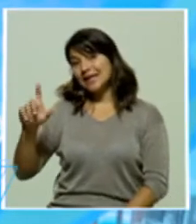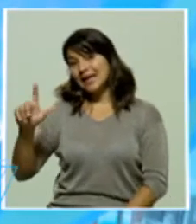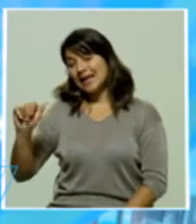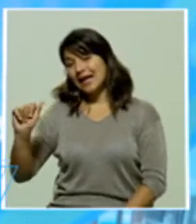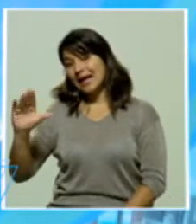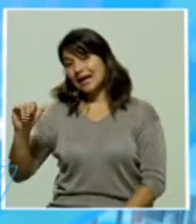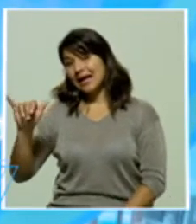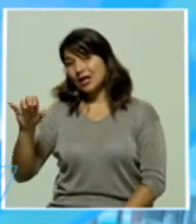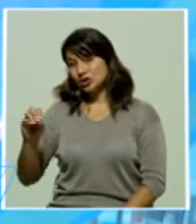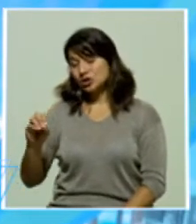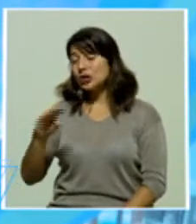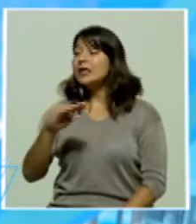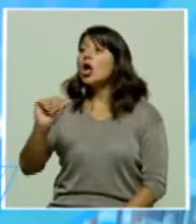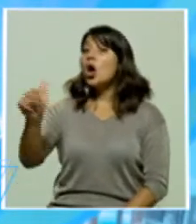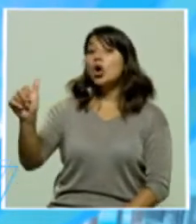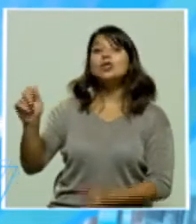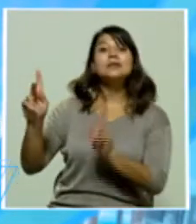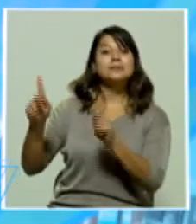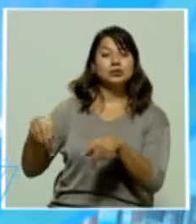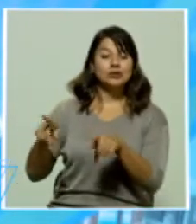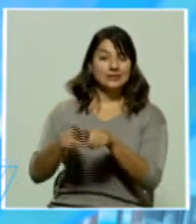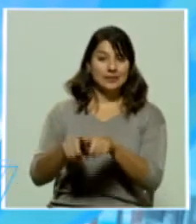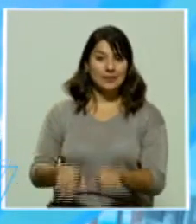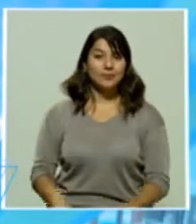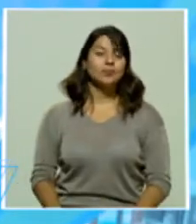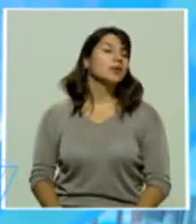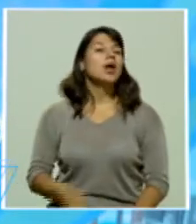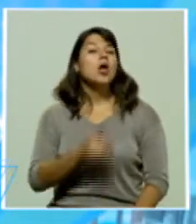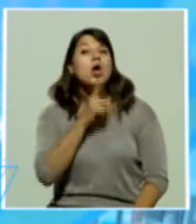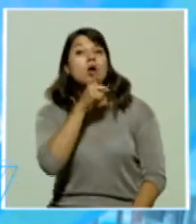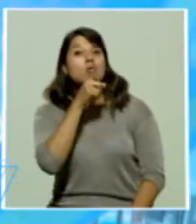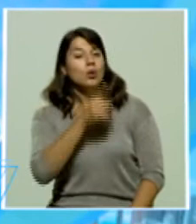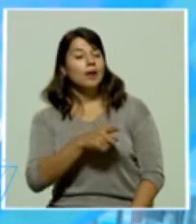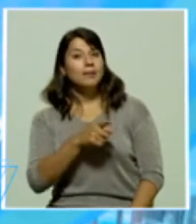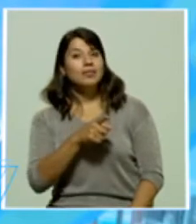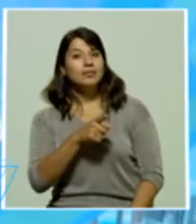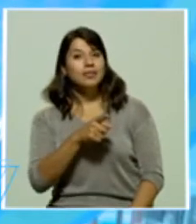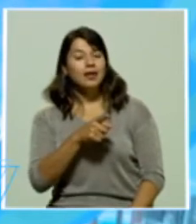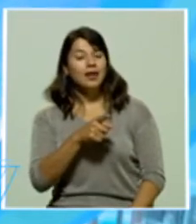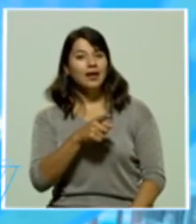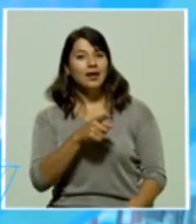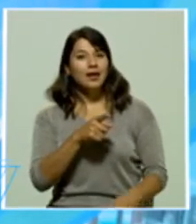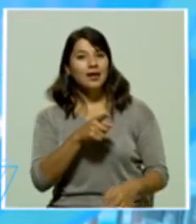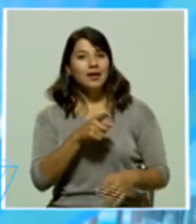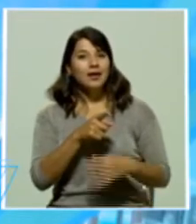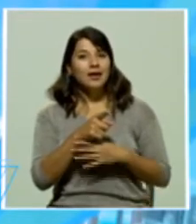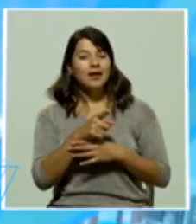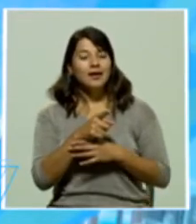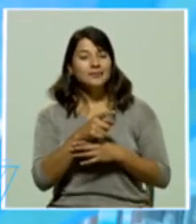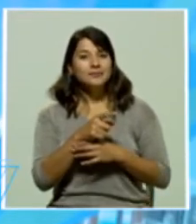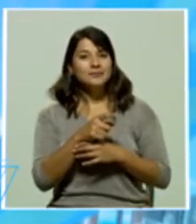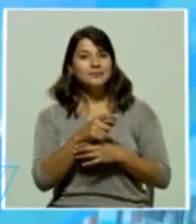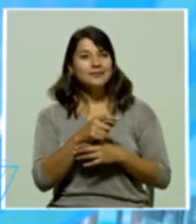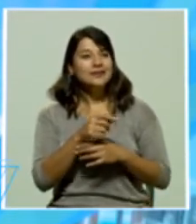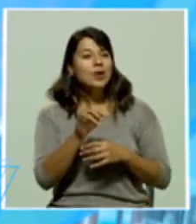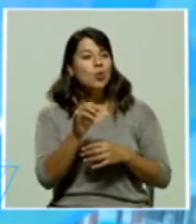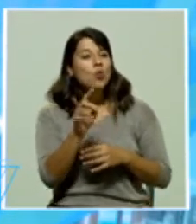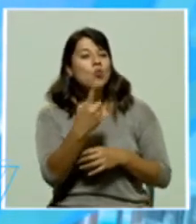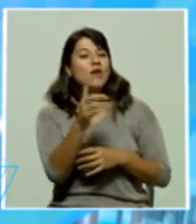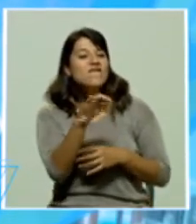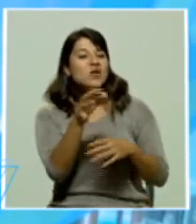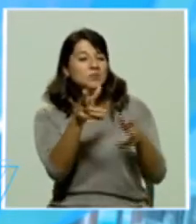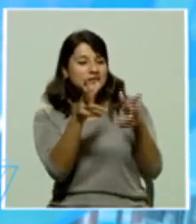y otros que están por acá. Realmente una mirada con cierta distancia que también